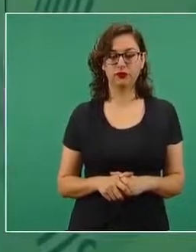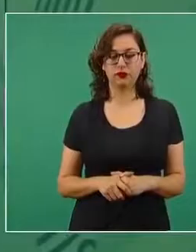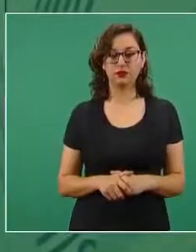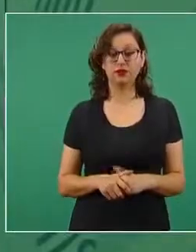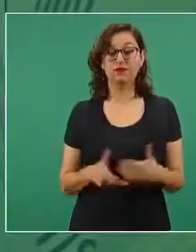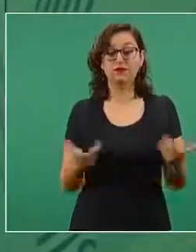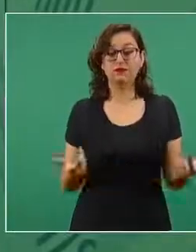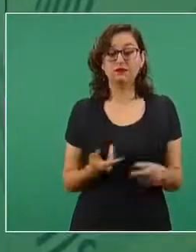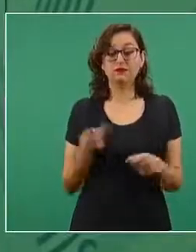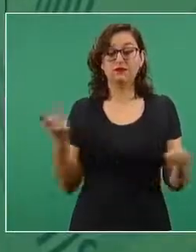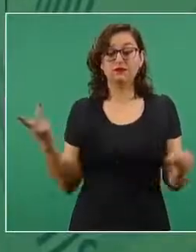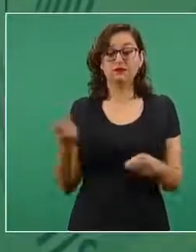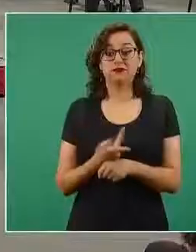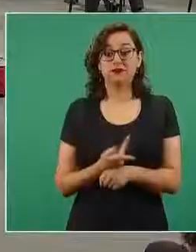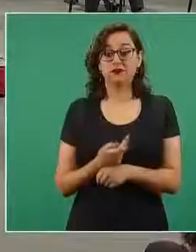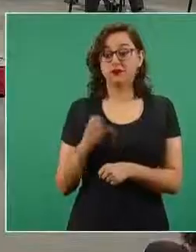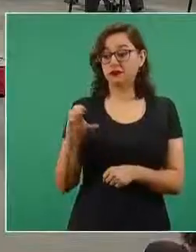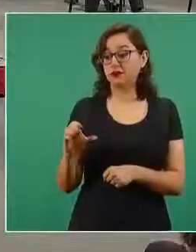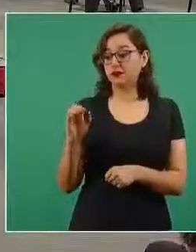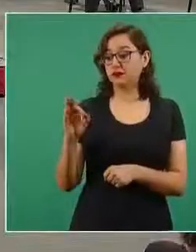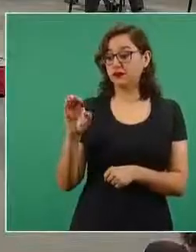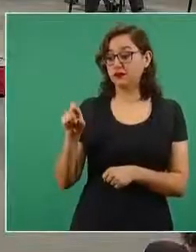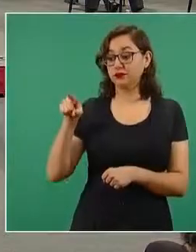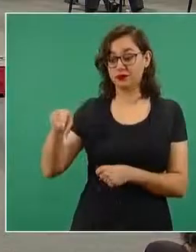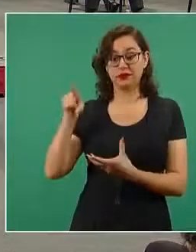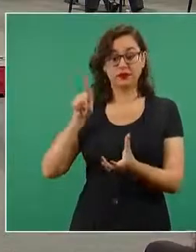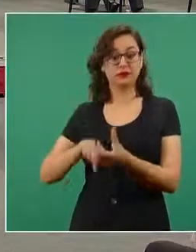Entonces, todas las plantas de la Comisión Federal